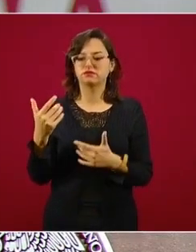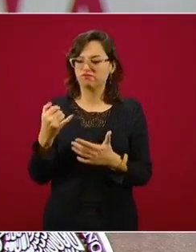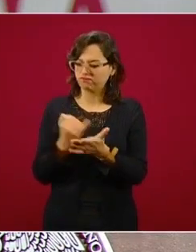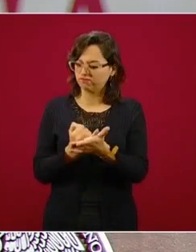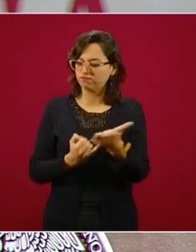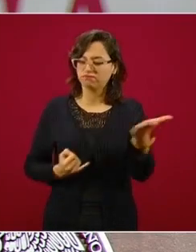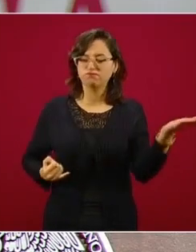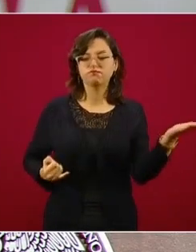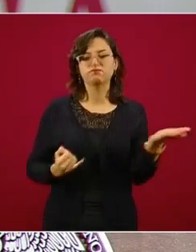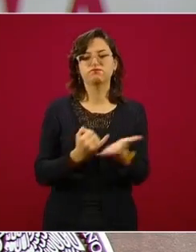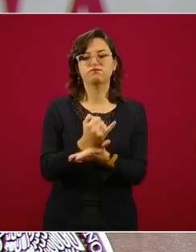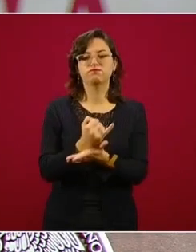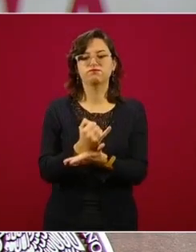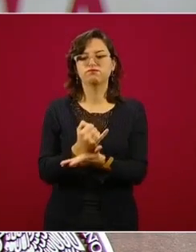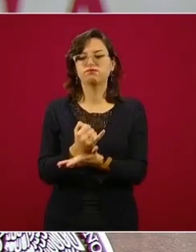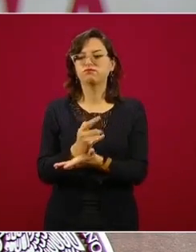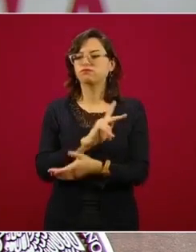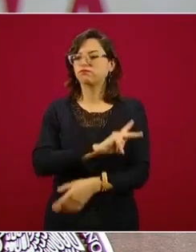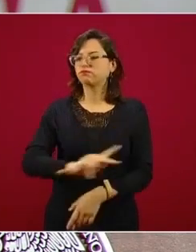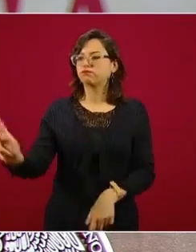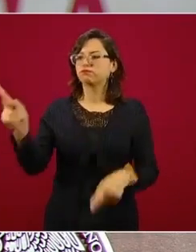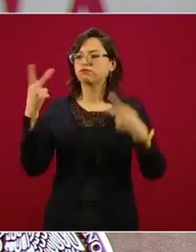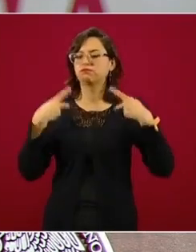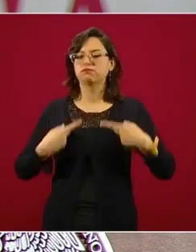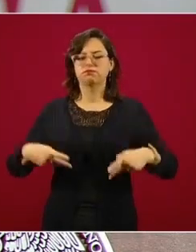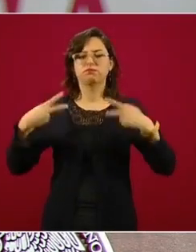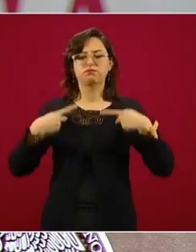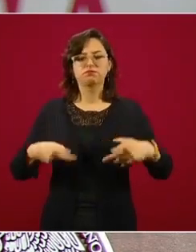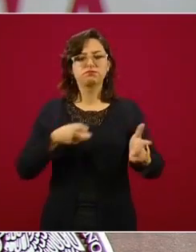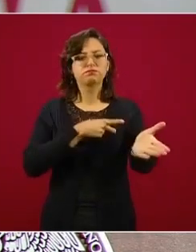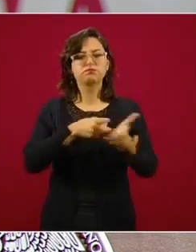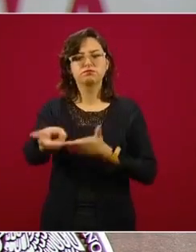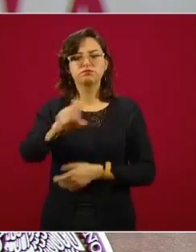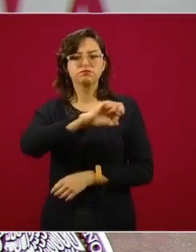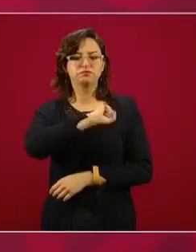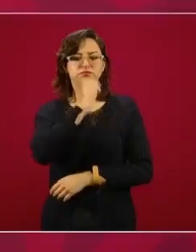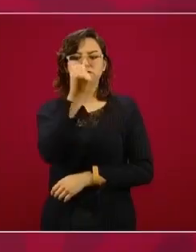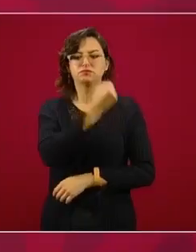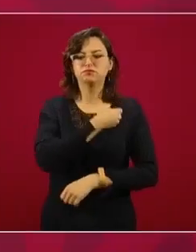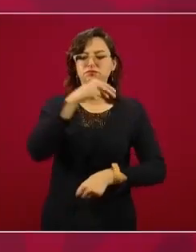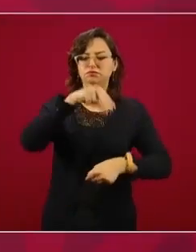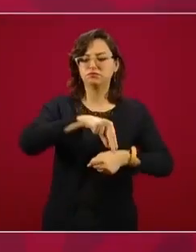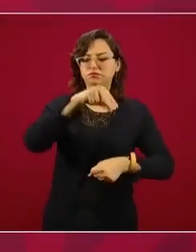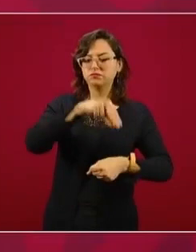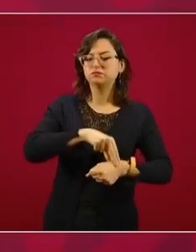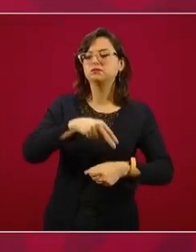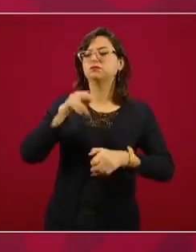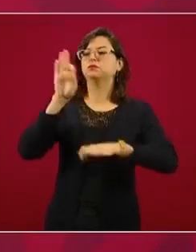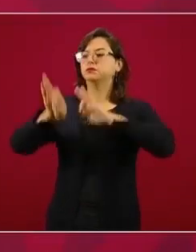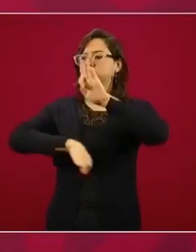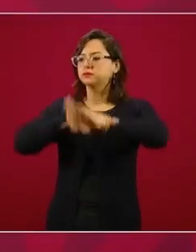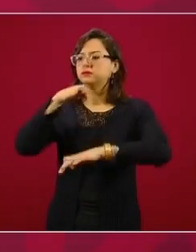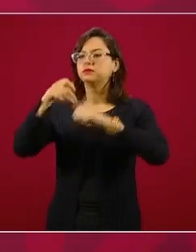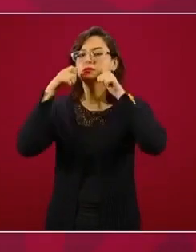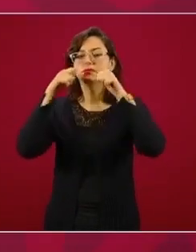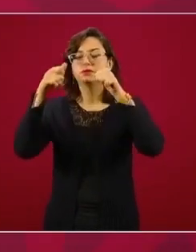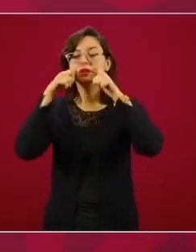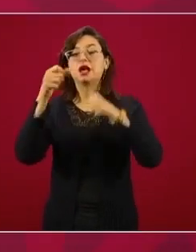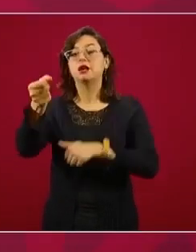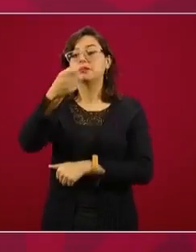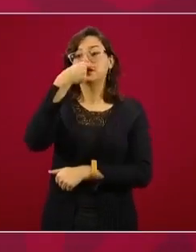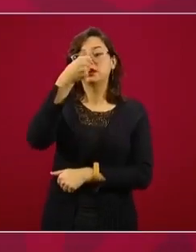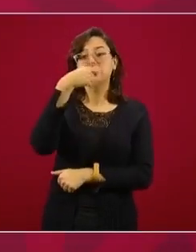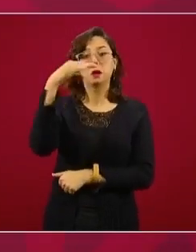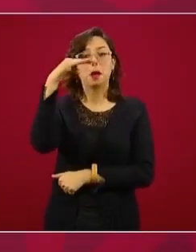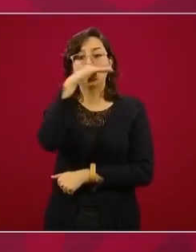garantizar el derecho a la salud, atención médica y medicamentos gratuitos